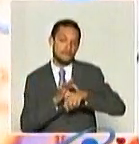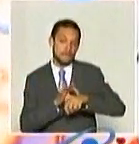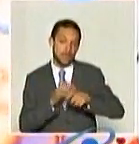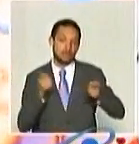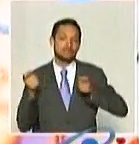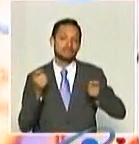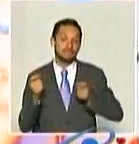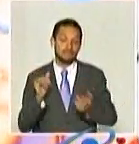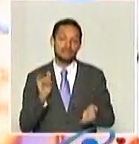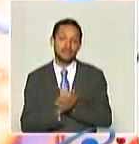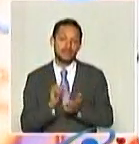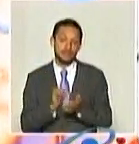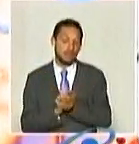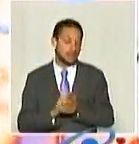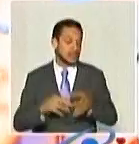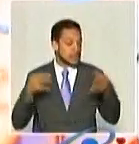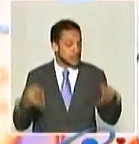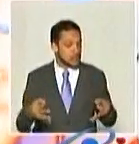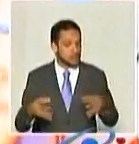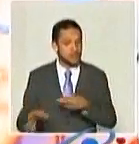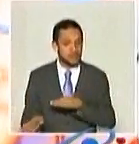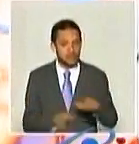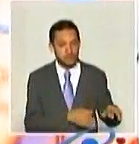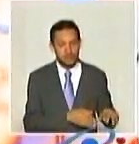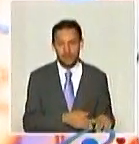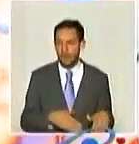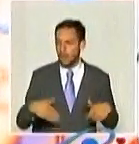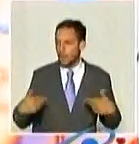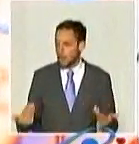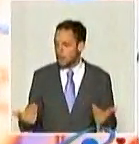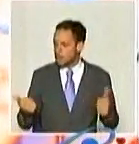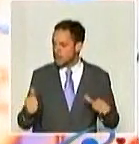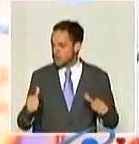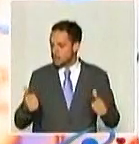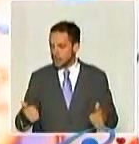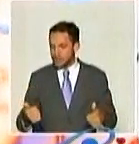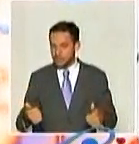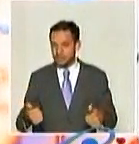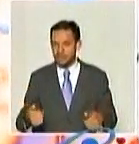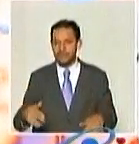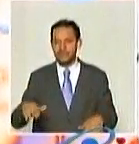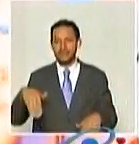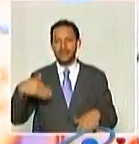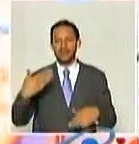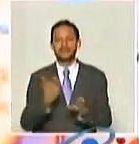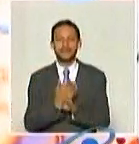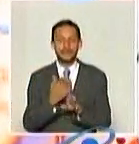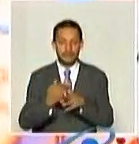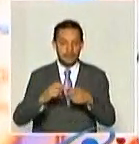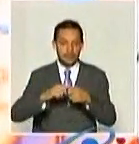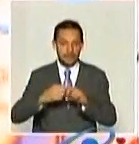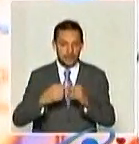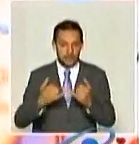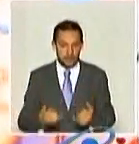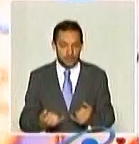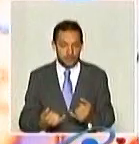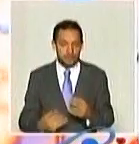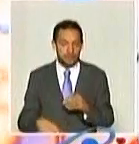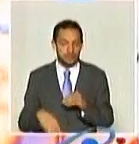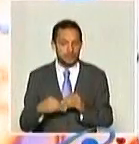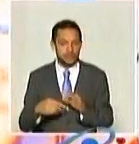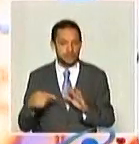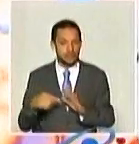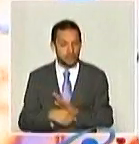bien claros, porque la gente dice, como está tan bien, pongámosle más, y resulta que no, como está tan bien, pongámosle menos, para que el paciente empiece a hacer